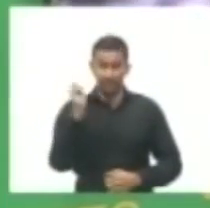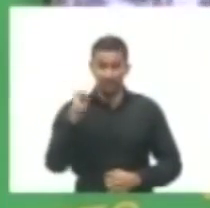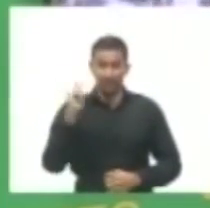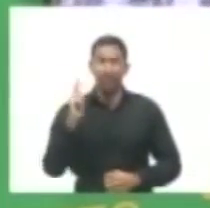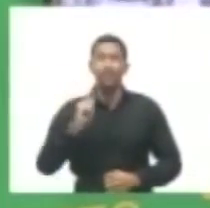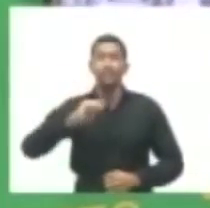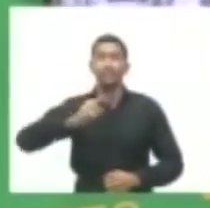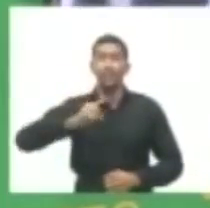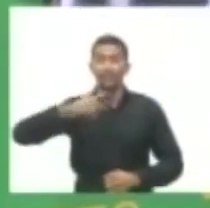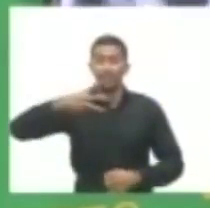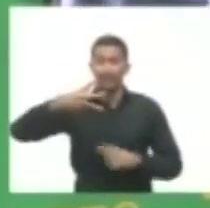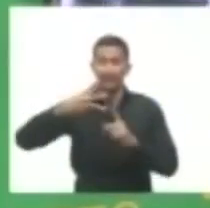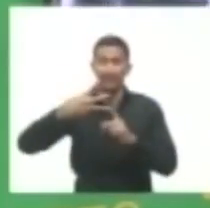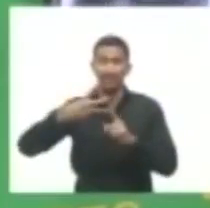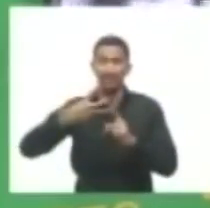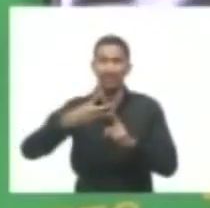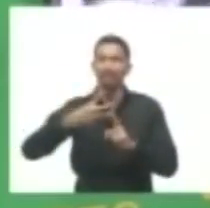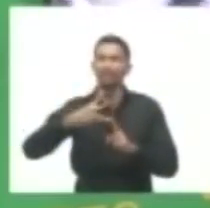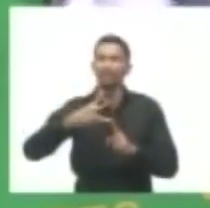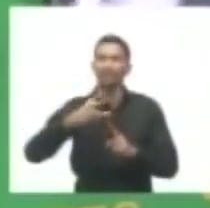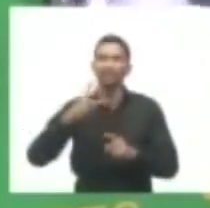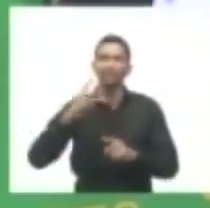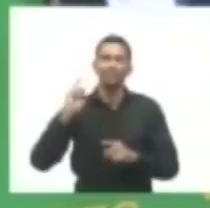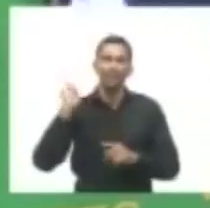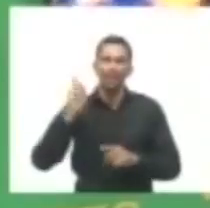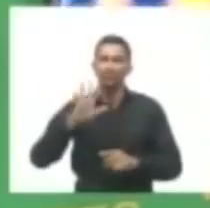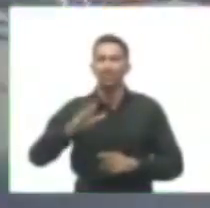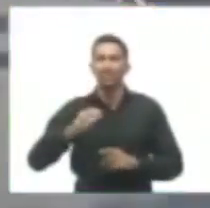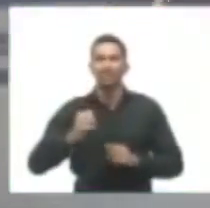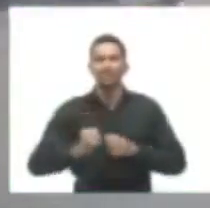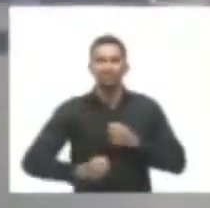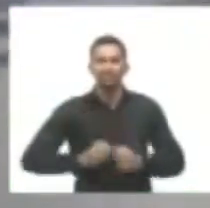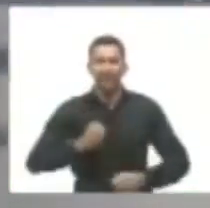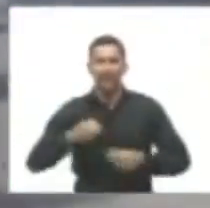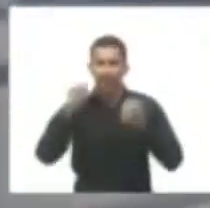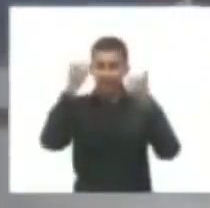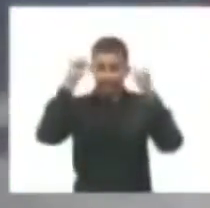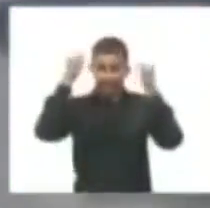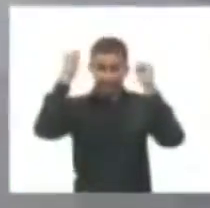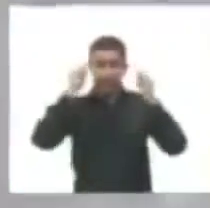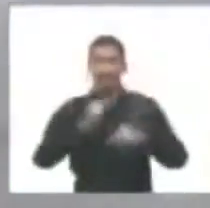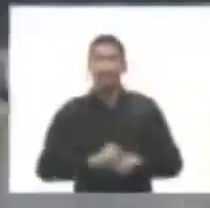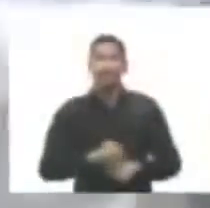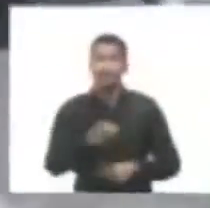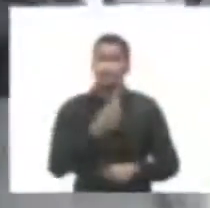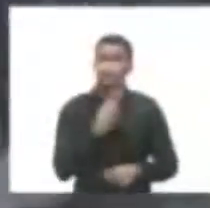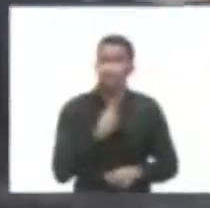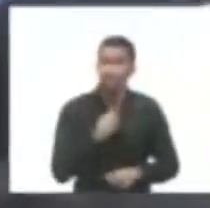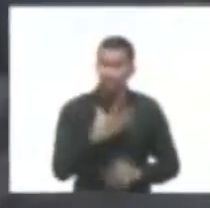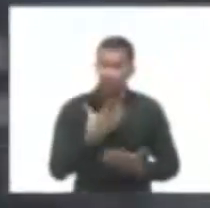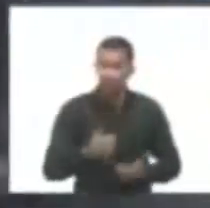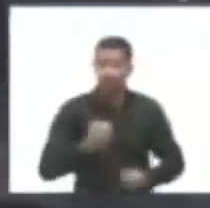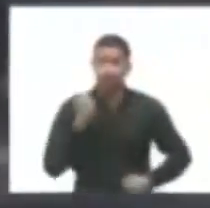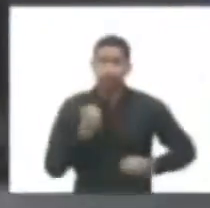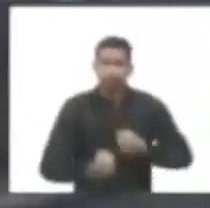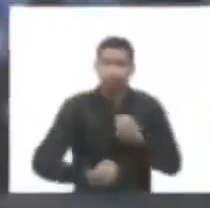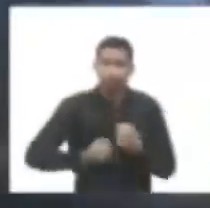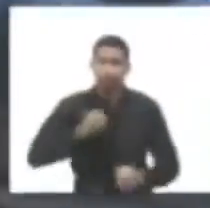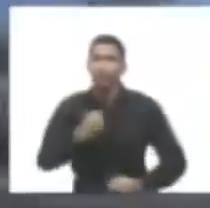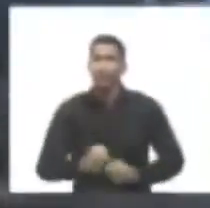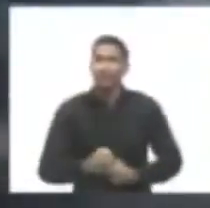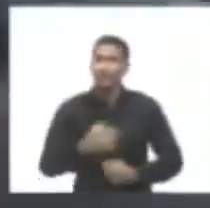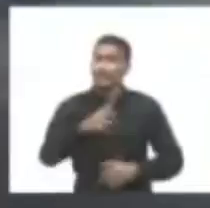tercera edición de la carrera Corre, Corre, Carnaval. Si usted es de los que le gusta trotar y correr, pues alístese porque